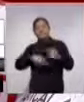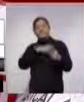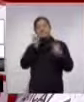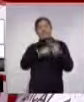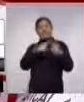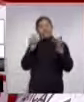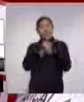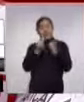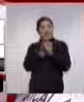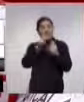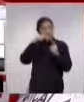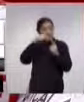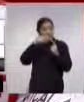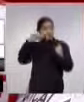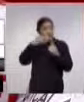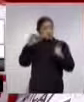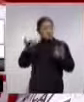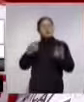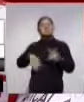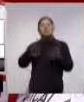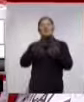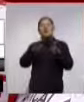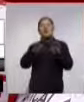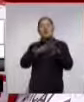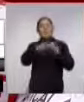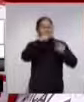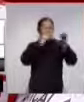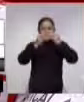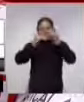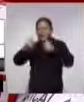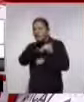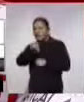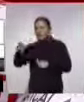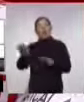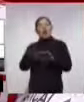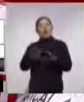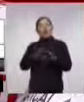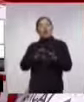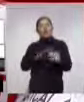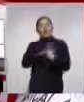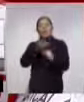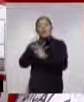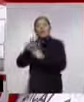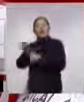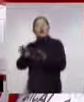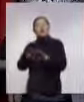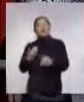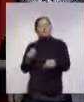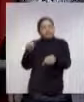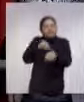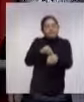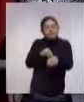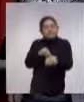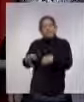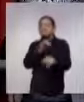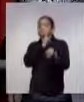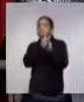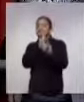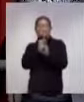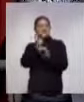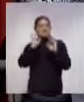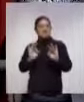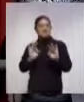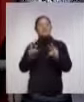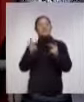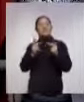dentro de este curso es hablar de los estilos de aprendizaje, cuáles son y cómo implementarlos. Es un curso completamente en línea, el cual pueden tomar